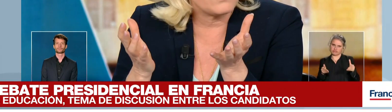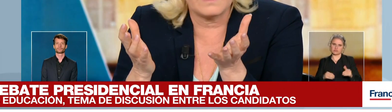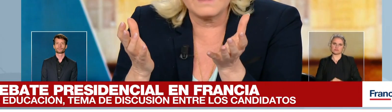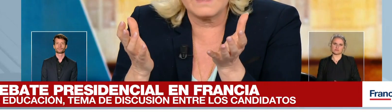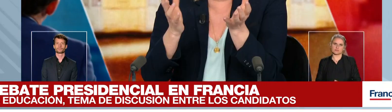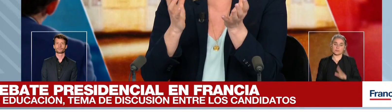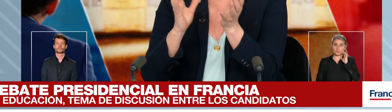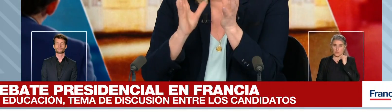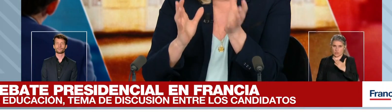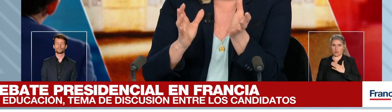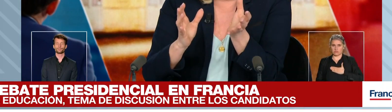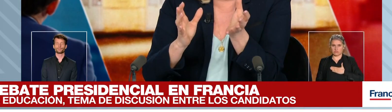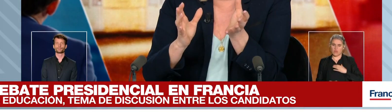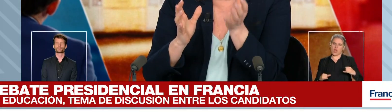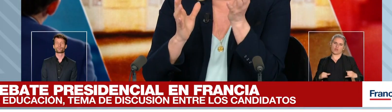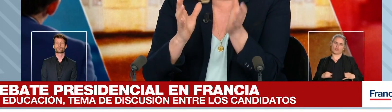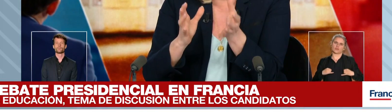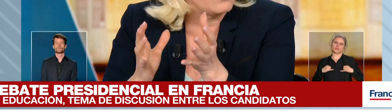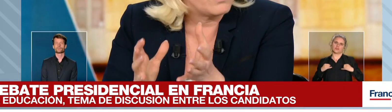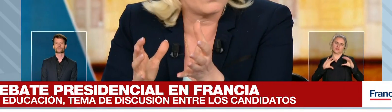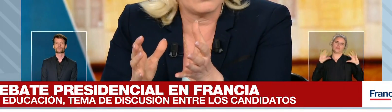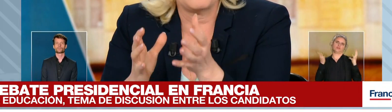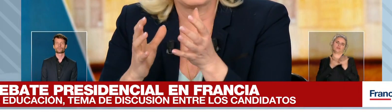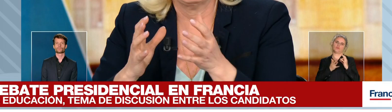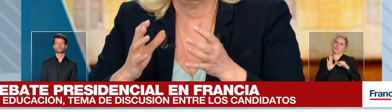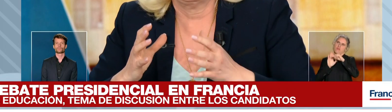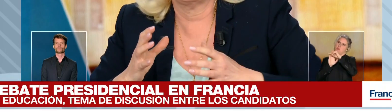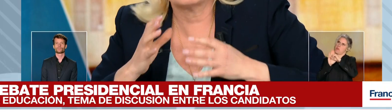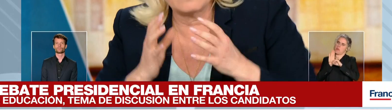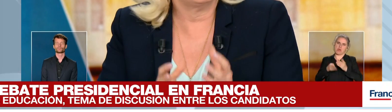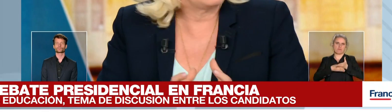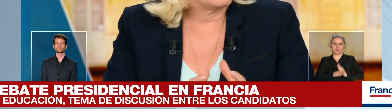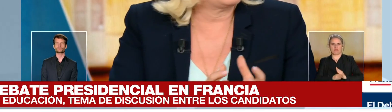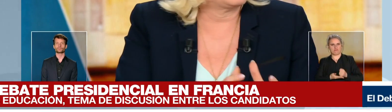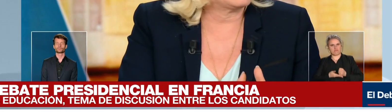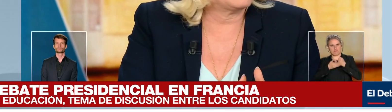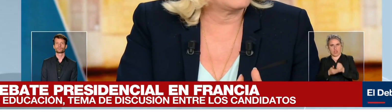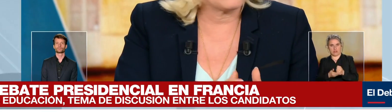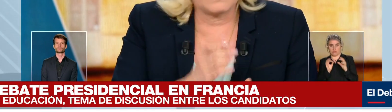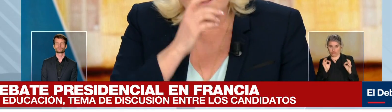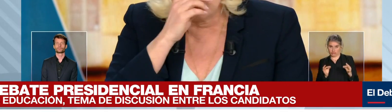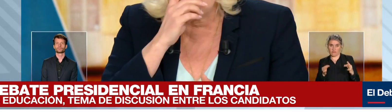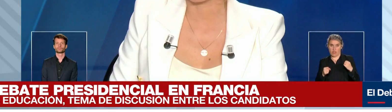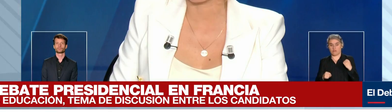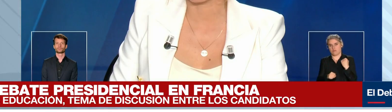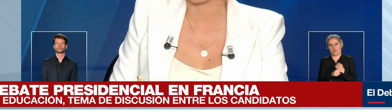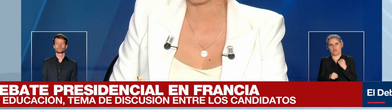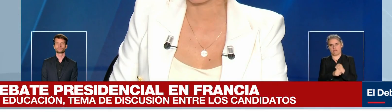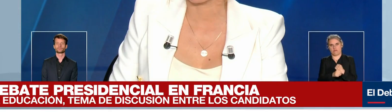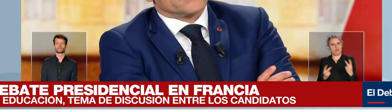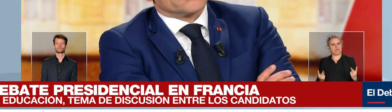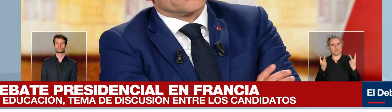esta razón, construí en torno a la juventud muchísimas ayudas, muchísimas medidas para ayudarlos, sobre todo en